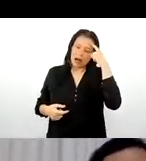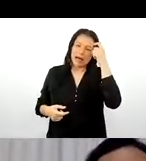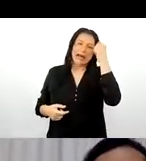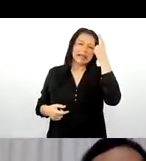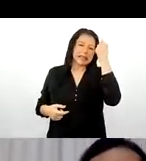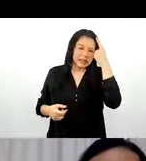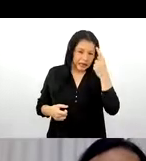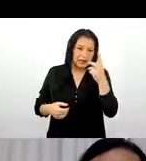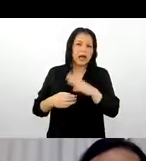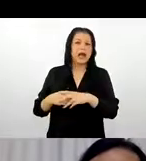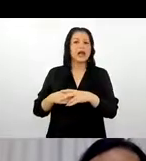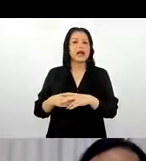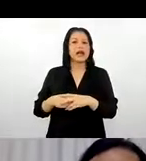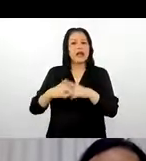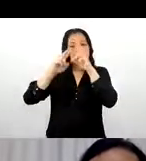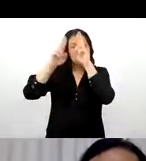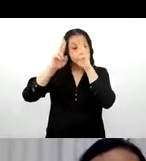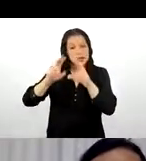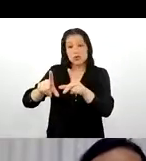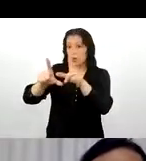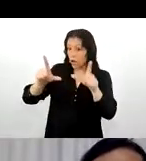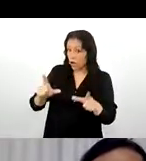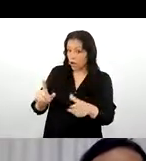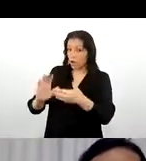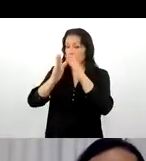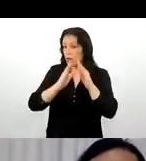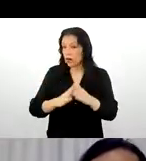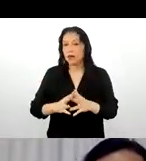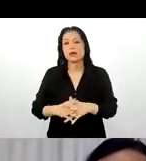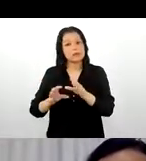sostenible, que está viajando un territorio bastante, bastante importante, ¿no?